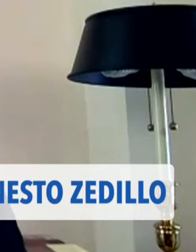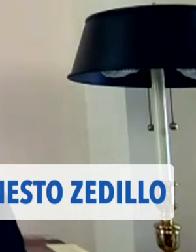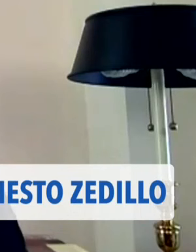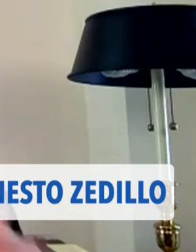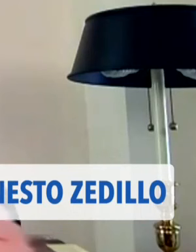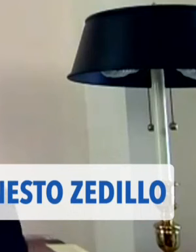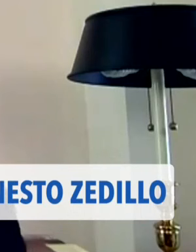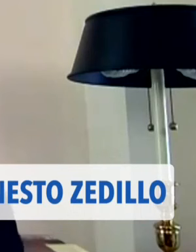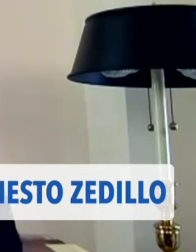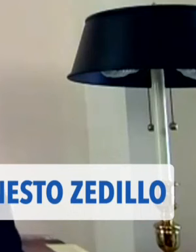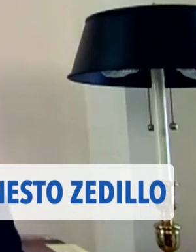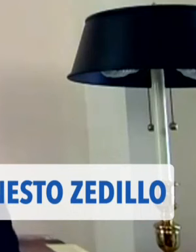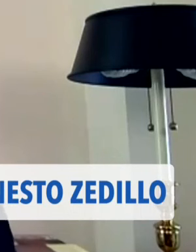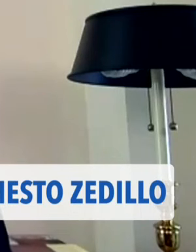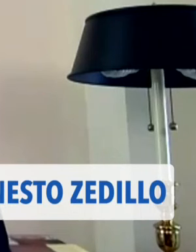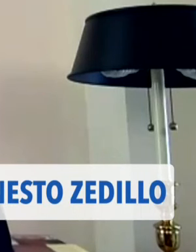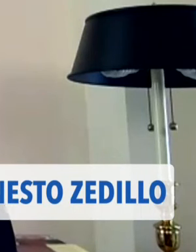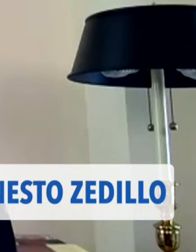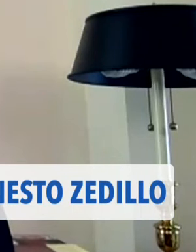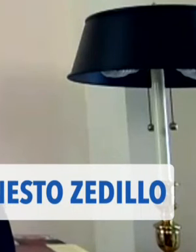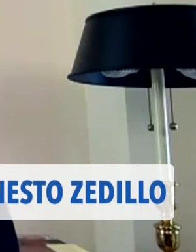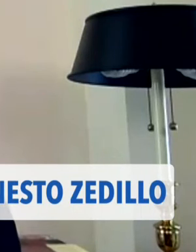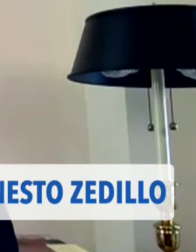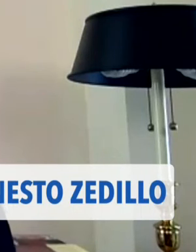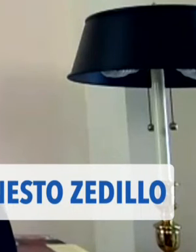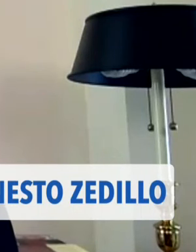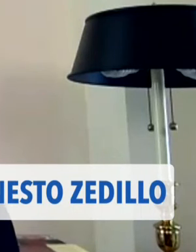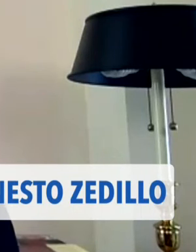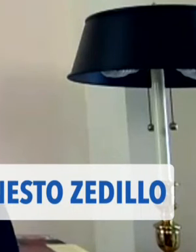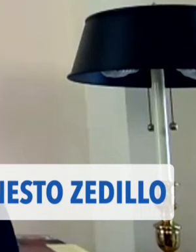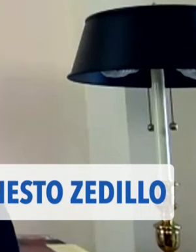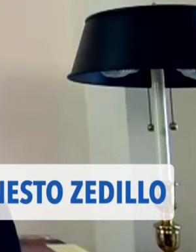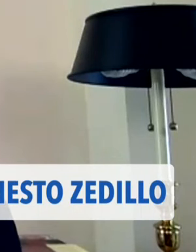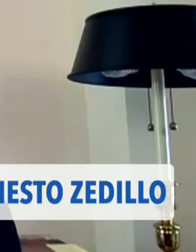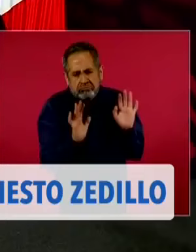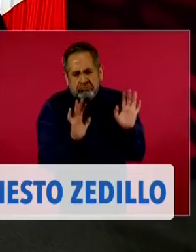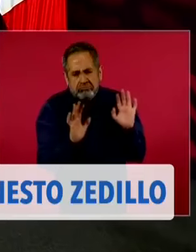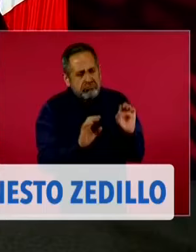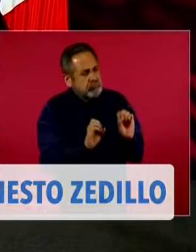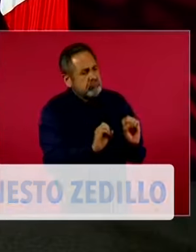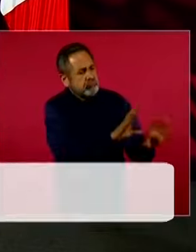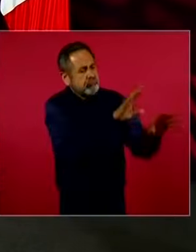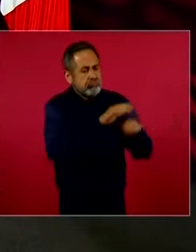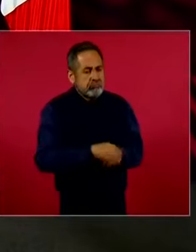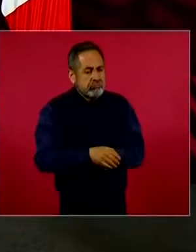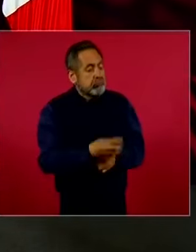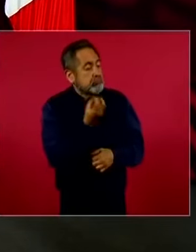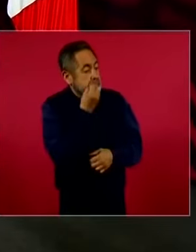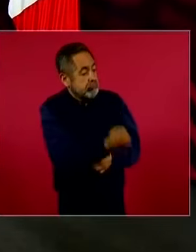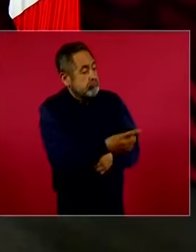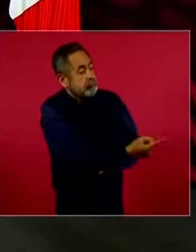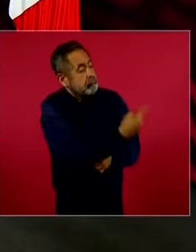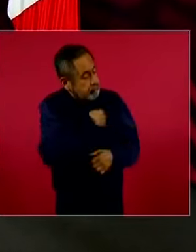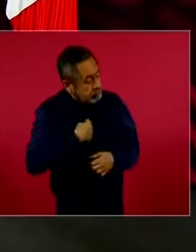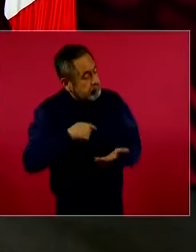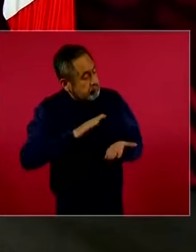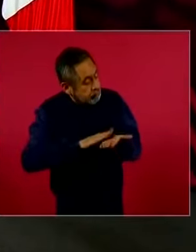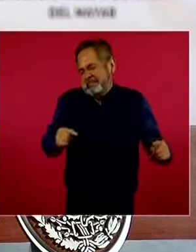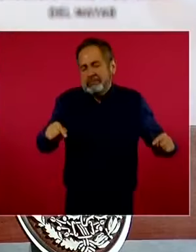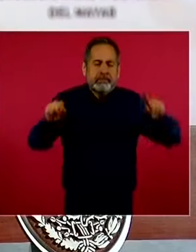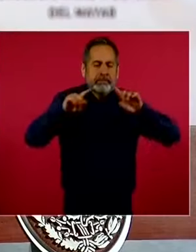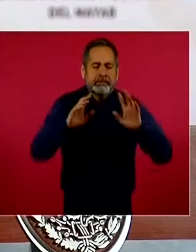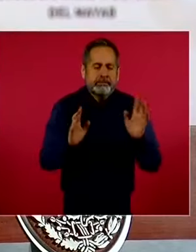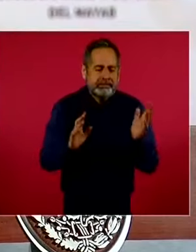la expulsión de los ministros de la Suprema Corte, la privatización de los trenes de pasajeros a los que luego él entró a trabajar y, por supuesto, el Fobaproa.